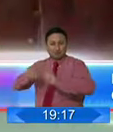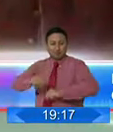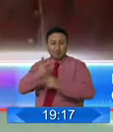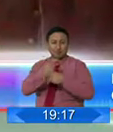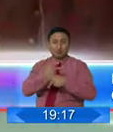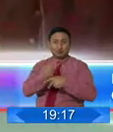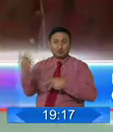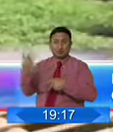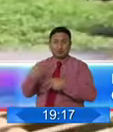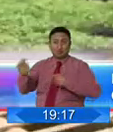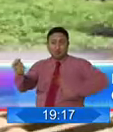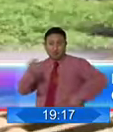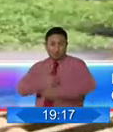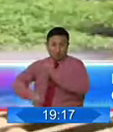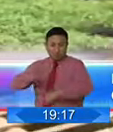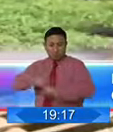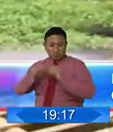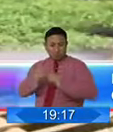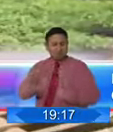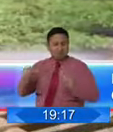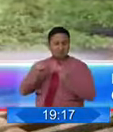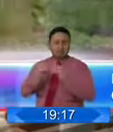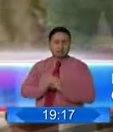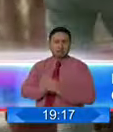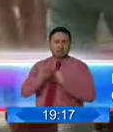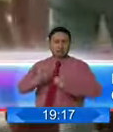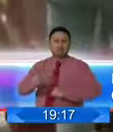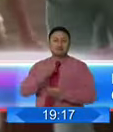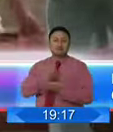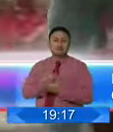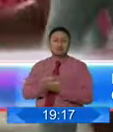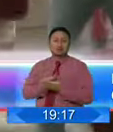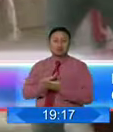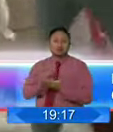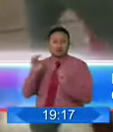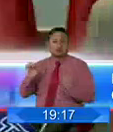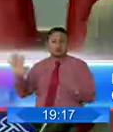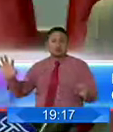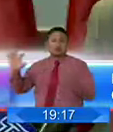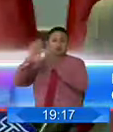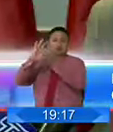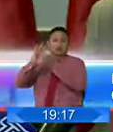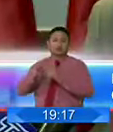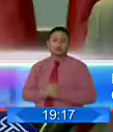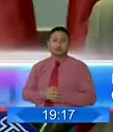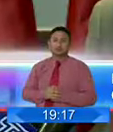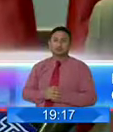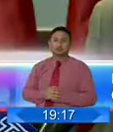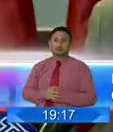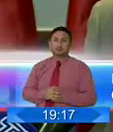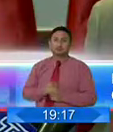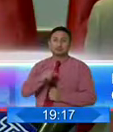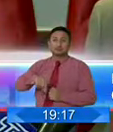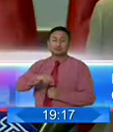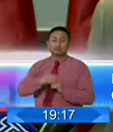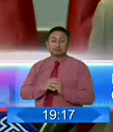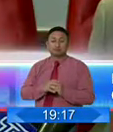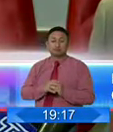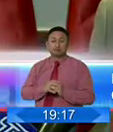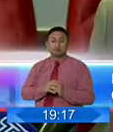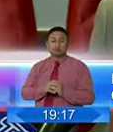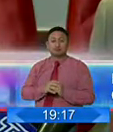de las dos partes, ya que se trata de economías complementarias. Tenemos un espacio muy grande en potencial desde la